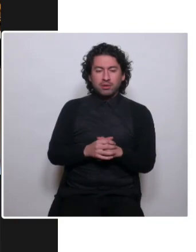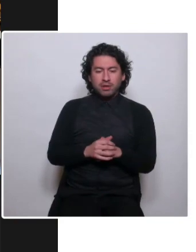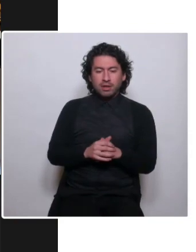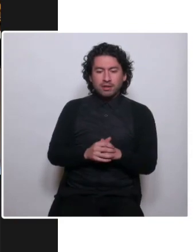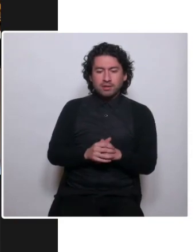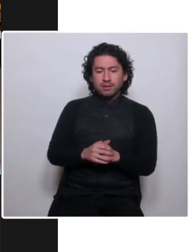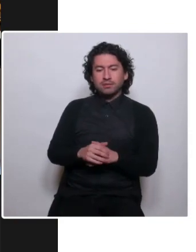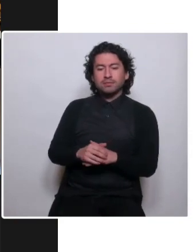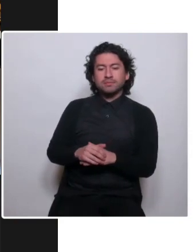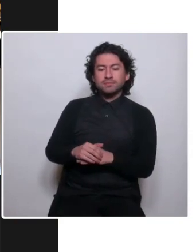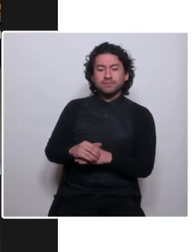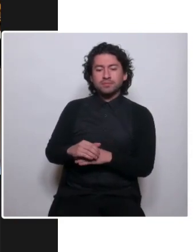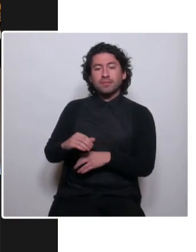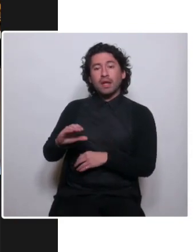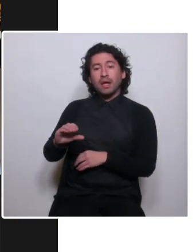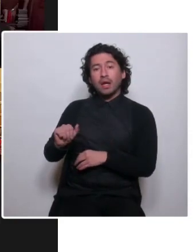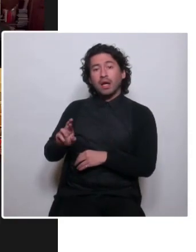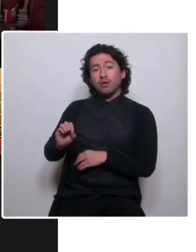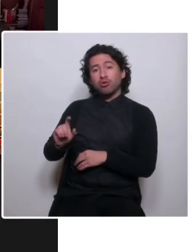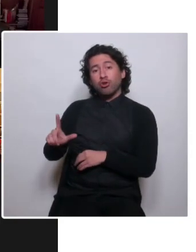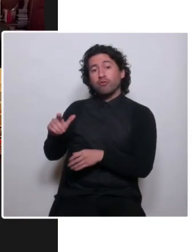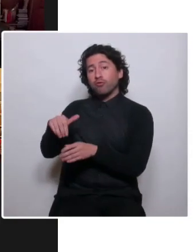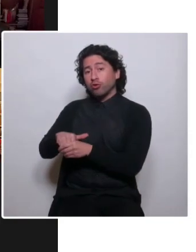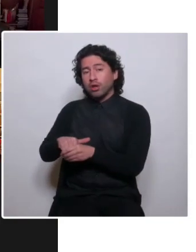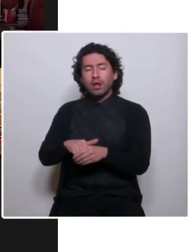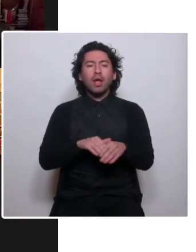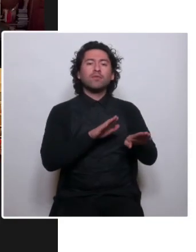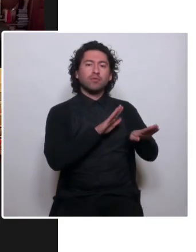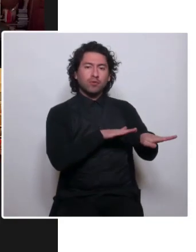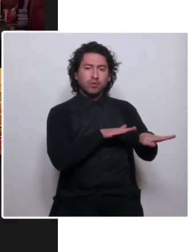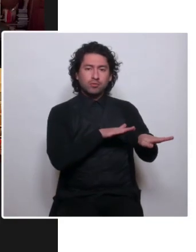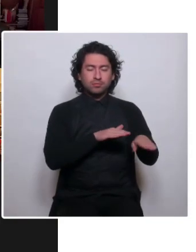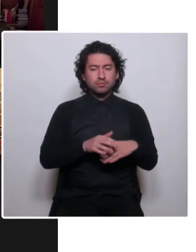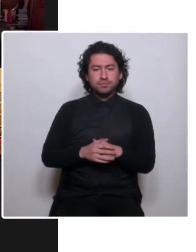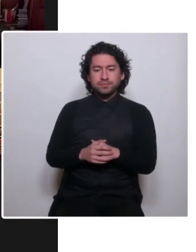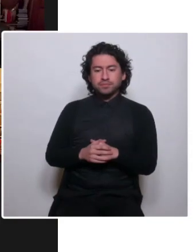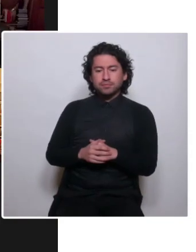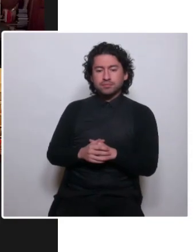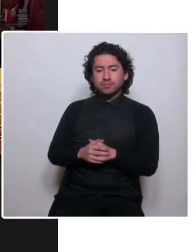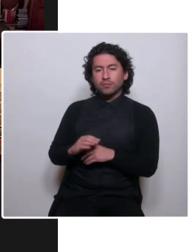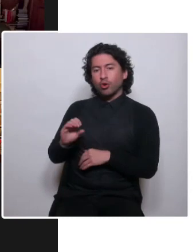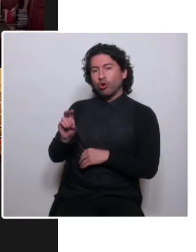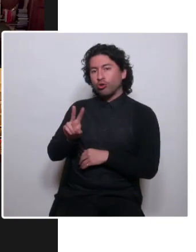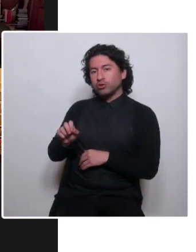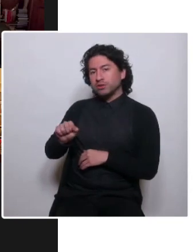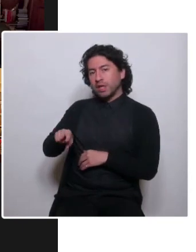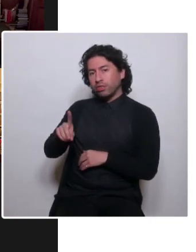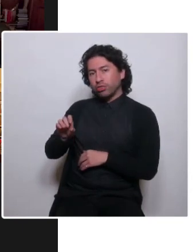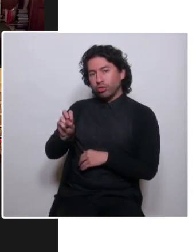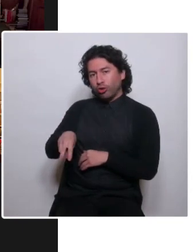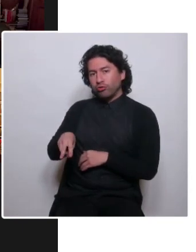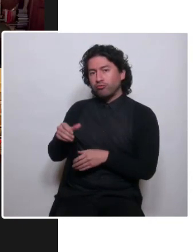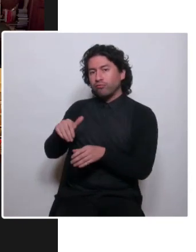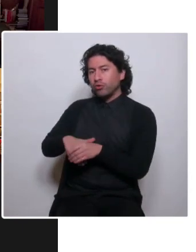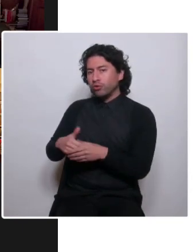Convencional Carol Baum, ¿cómo vota? A favor, señor secretario. Señor Sandón, ¿cómo vota?